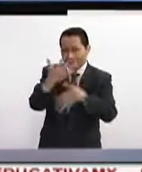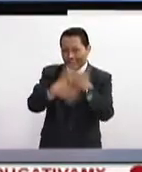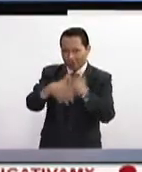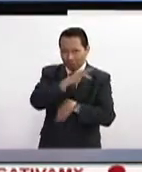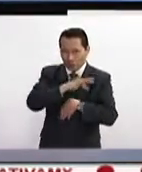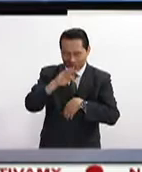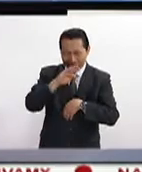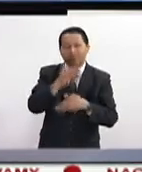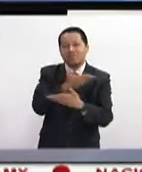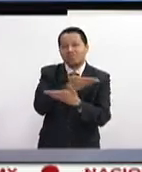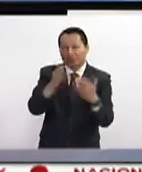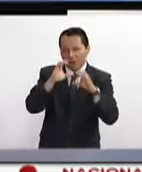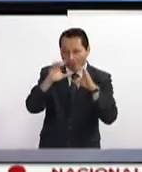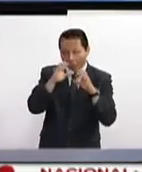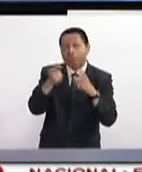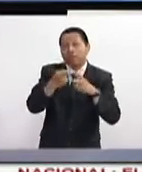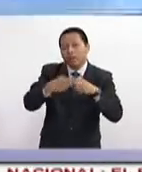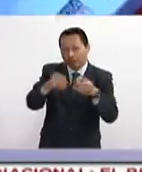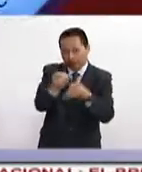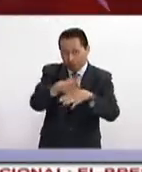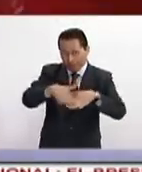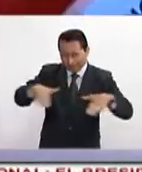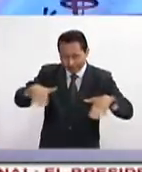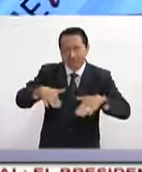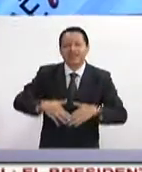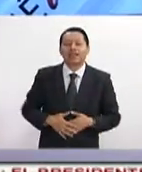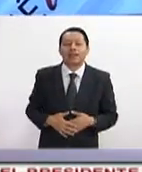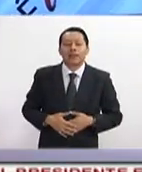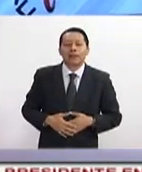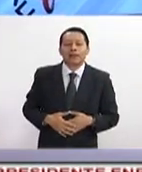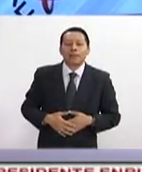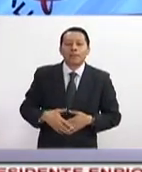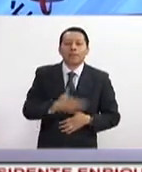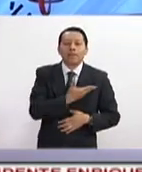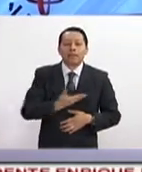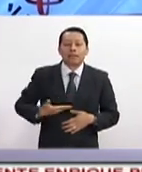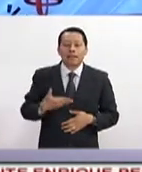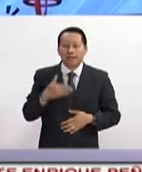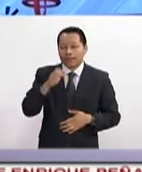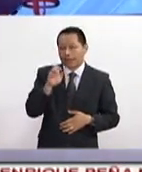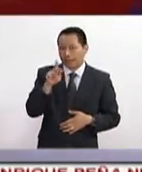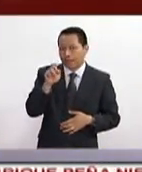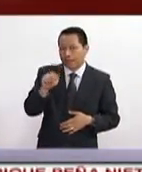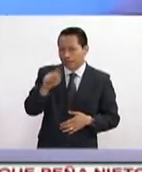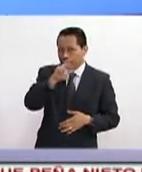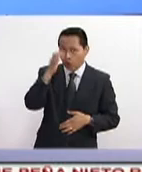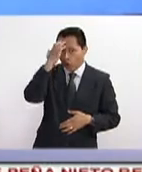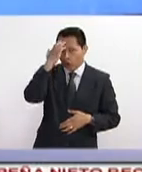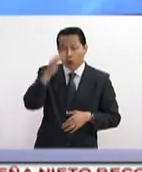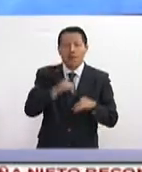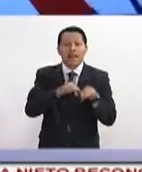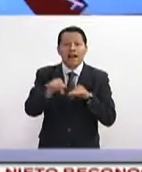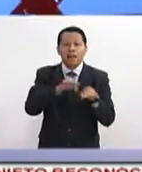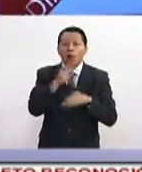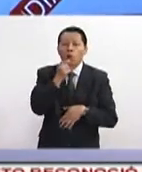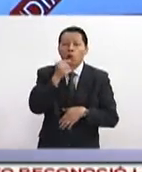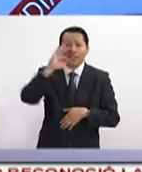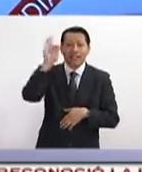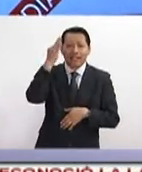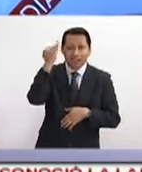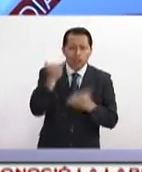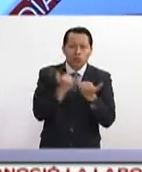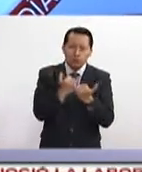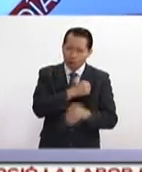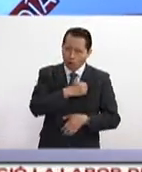Y bueno, demos inicio con la información. El presidente Enrique Peña Nieto reconoció la labor de los policías federales